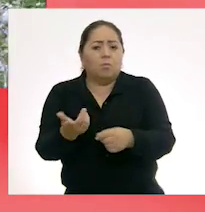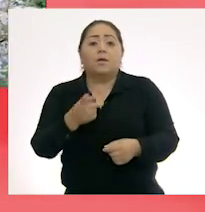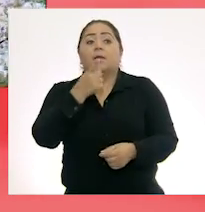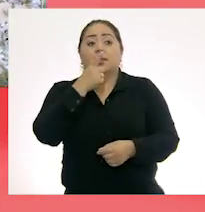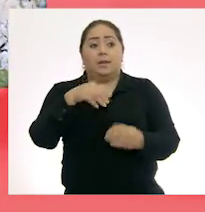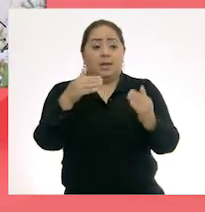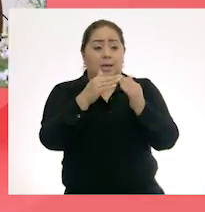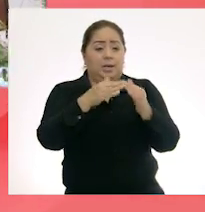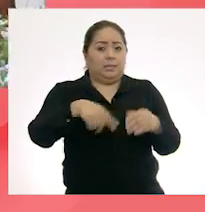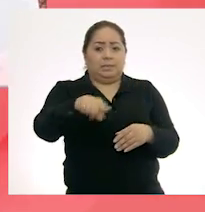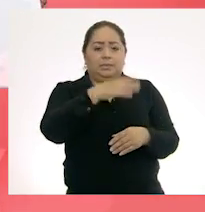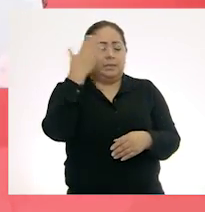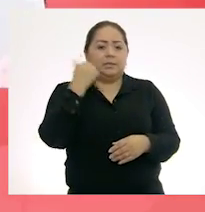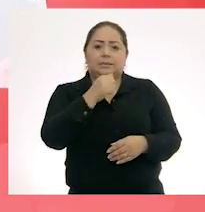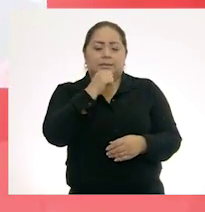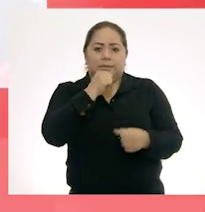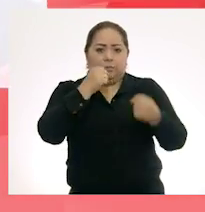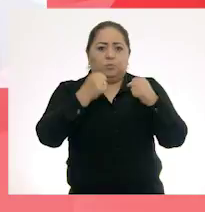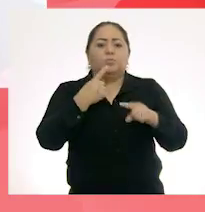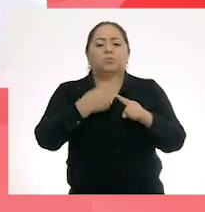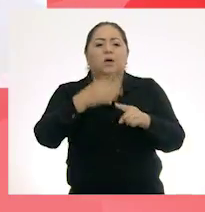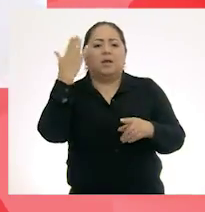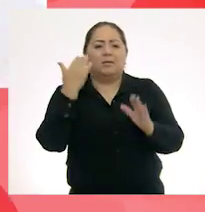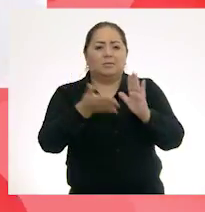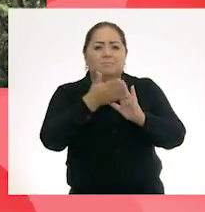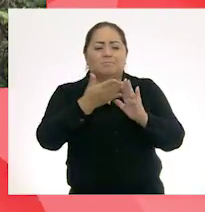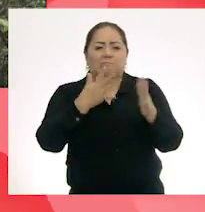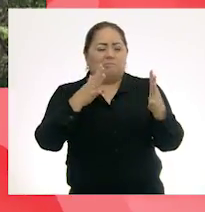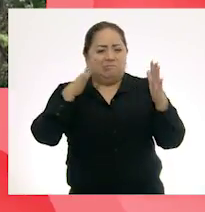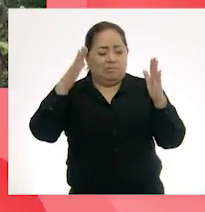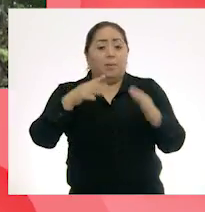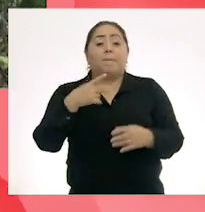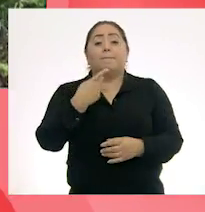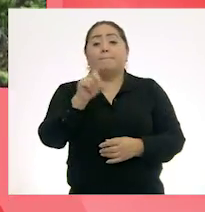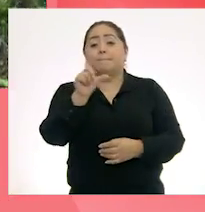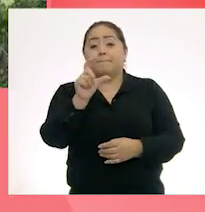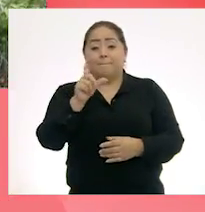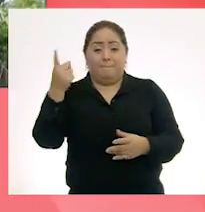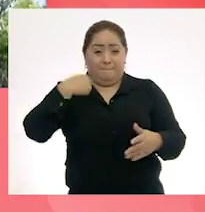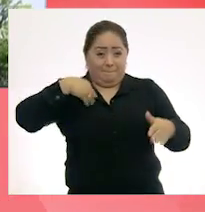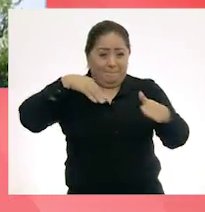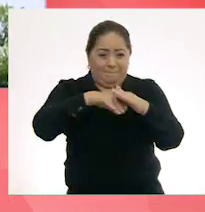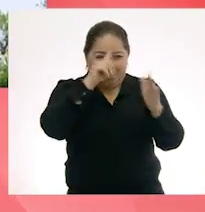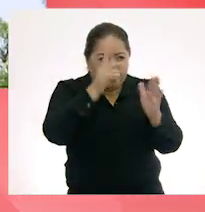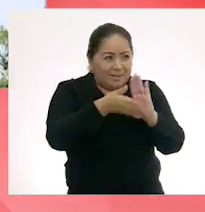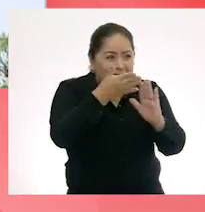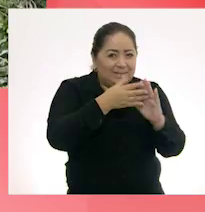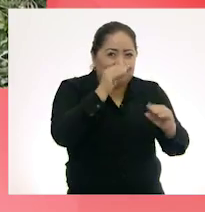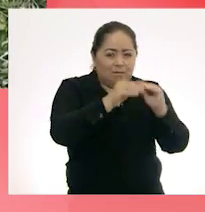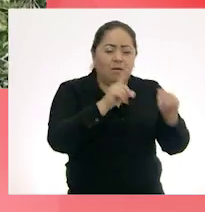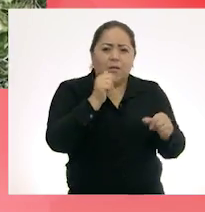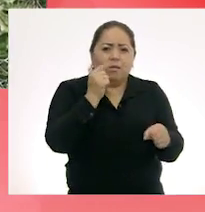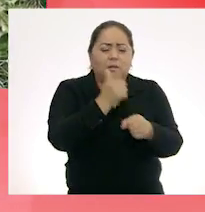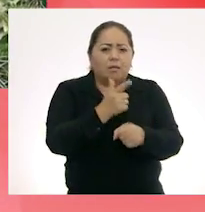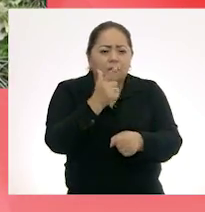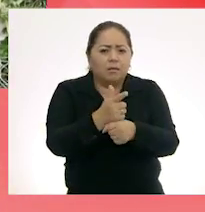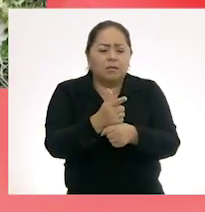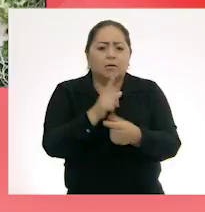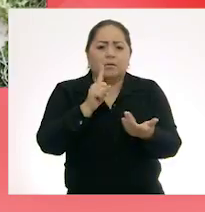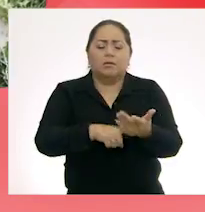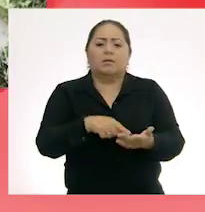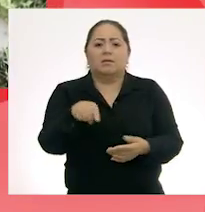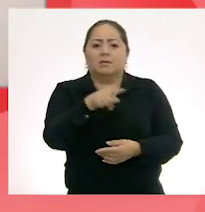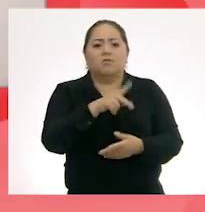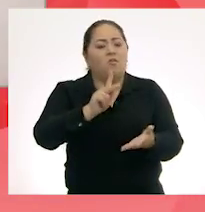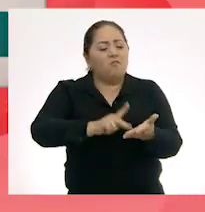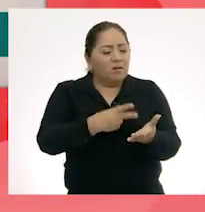lo demás no era seguro habitarla por las condiciones en las que estaba la casa. Cuando entramos nosotros a reconstruir la casa nos damos cuenta que hay que